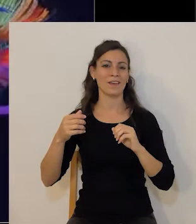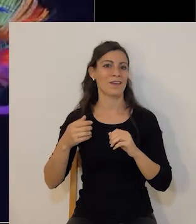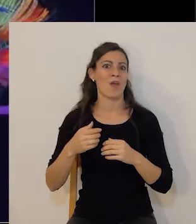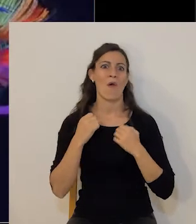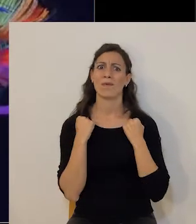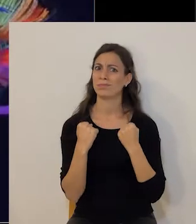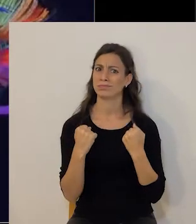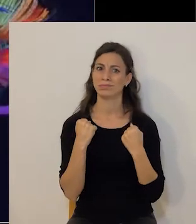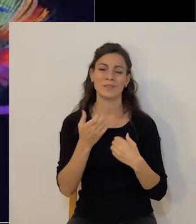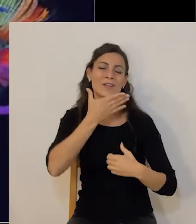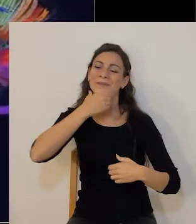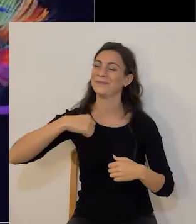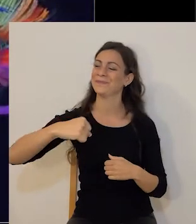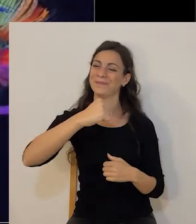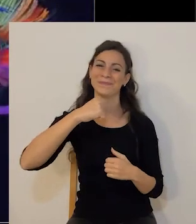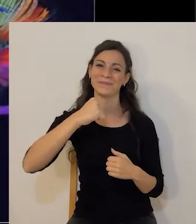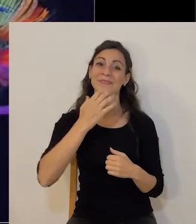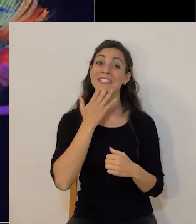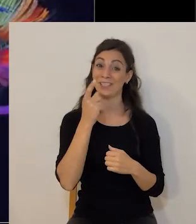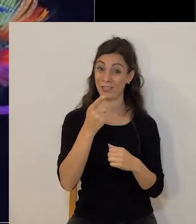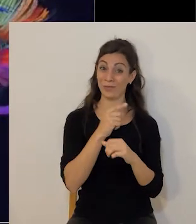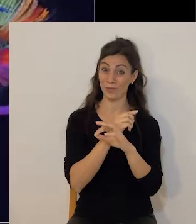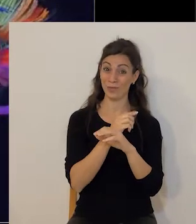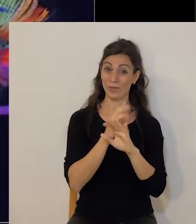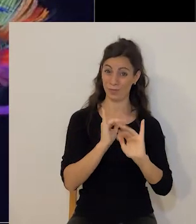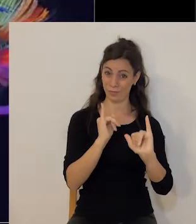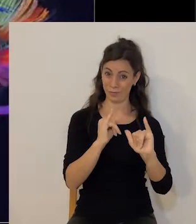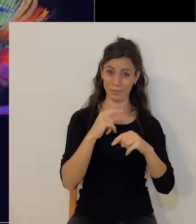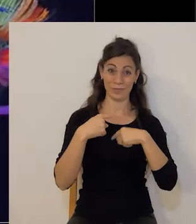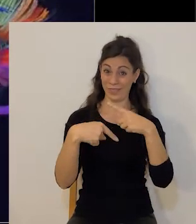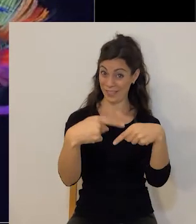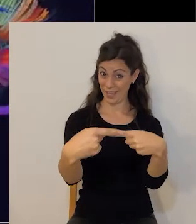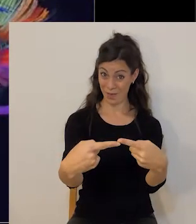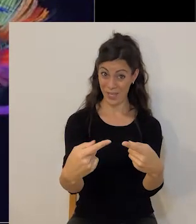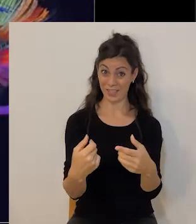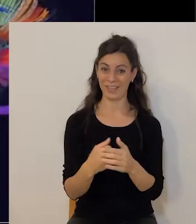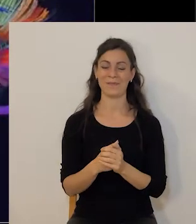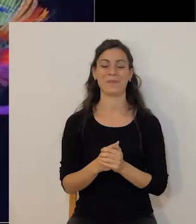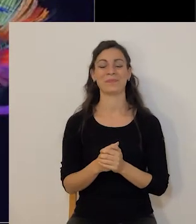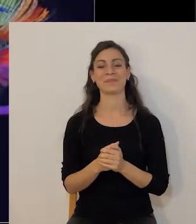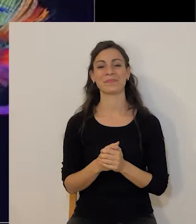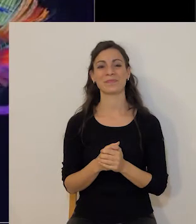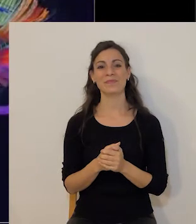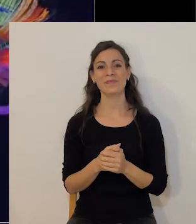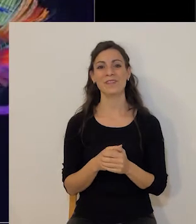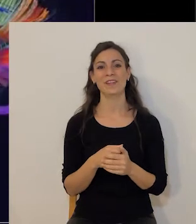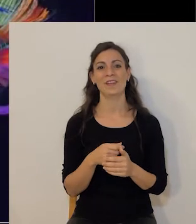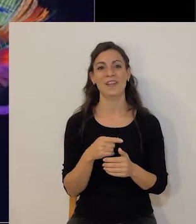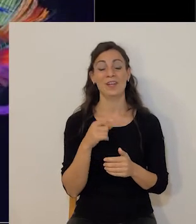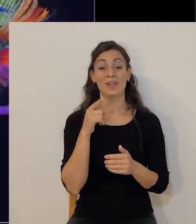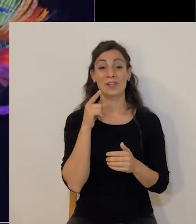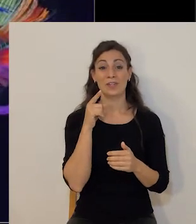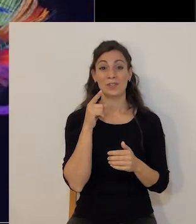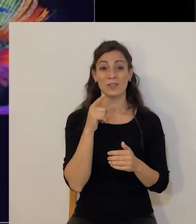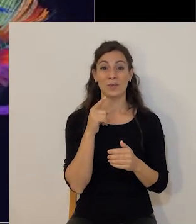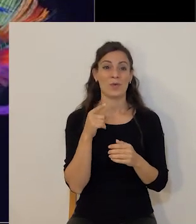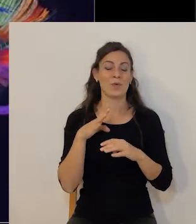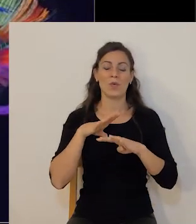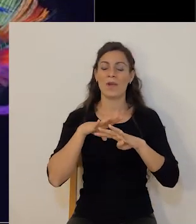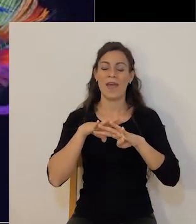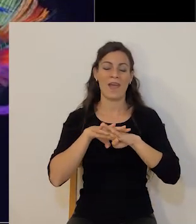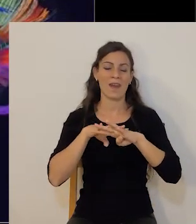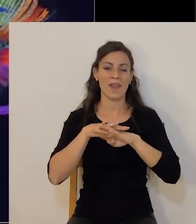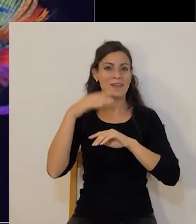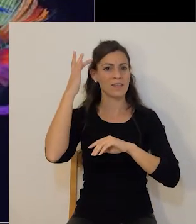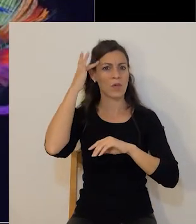intenso, precioso, ¿no? Entonces, si te diviertes diariamente, estás reconectando y reintegrando una red